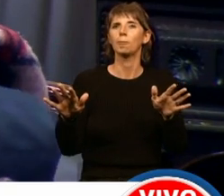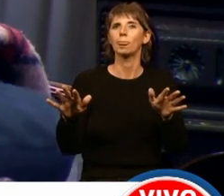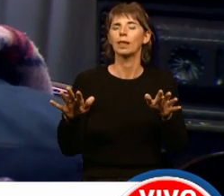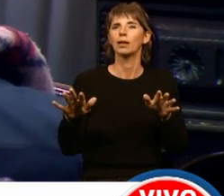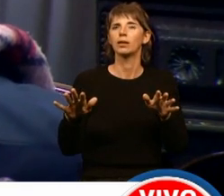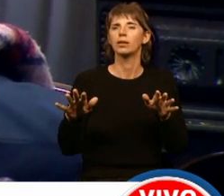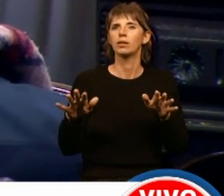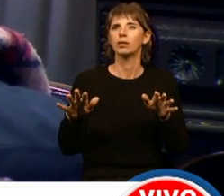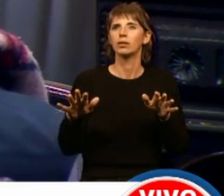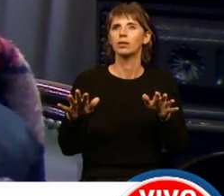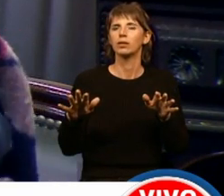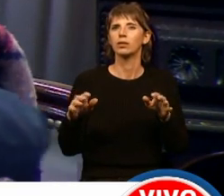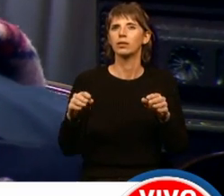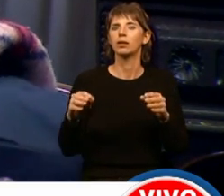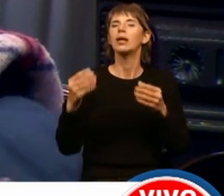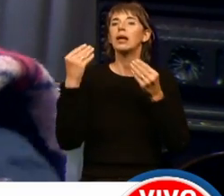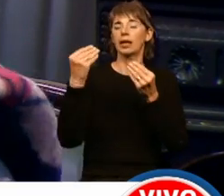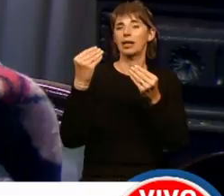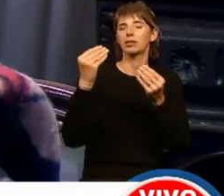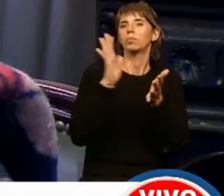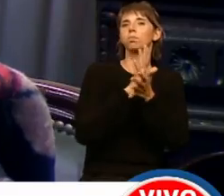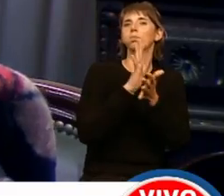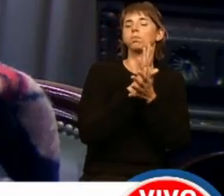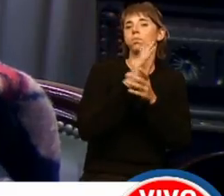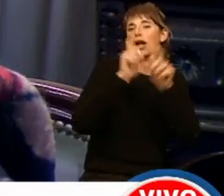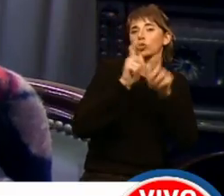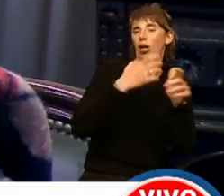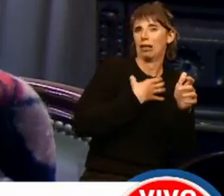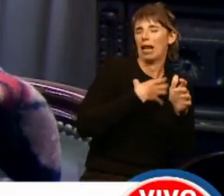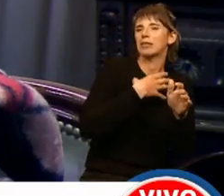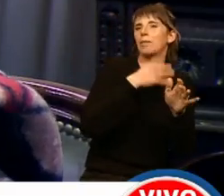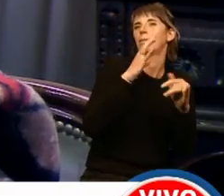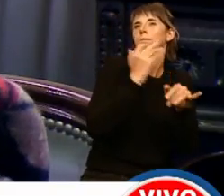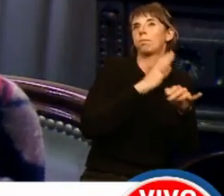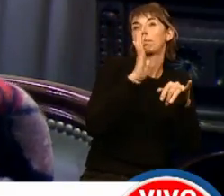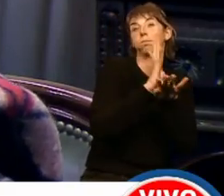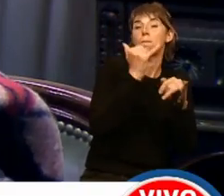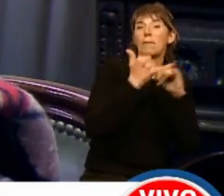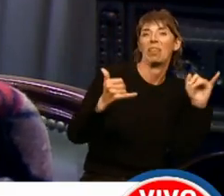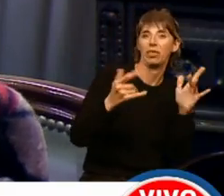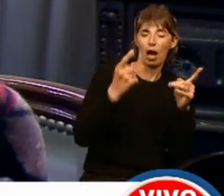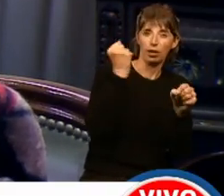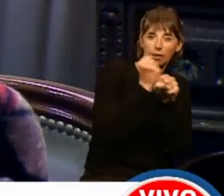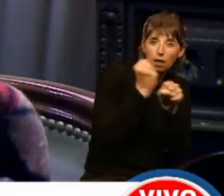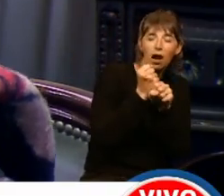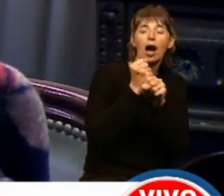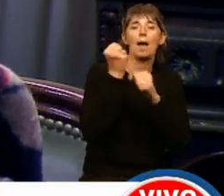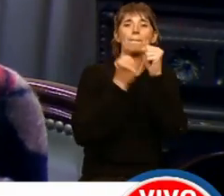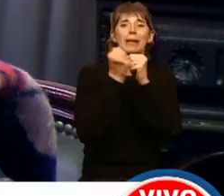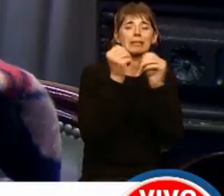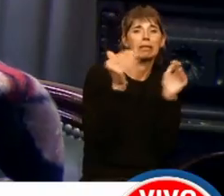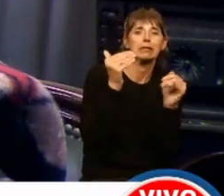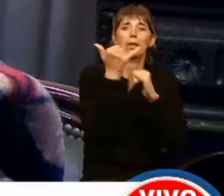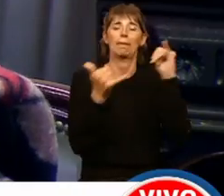que es que es la clase media de nuestra argentina los trabajadores aspectos pymes las mipymes los